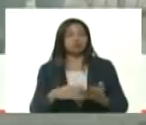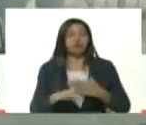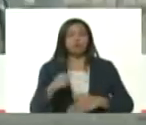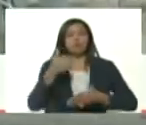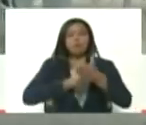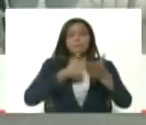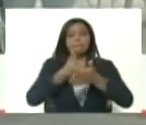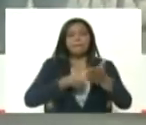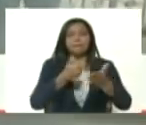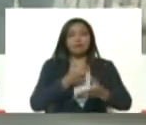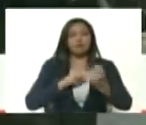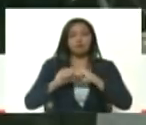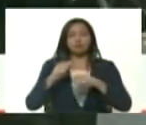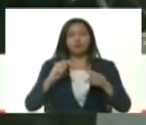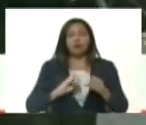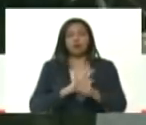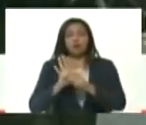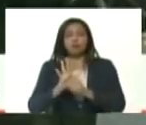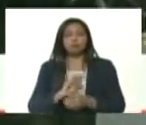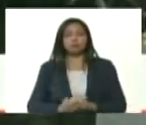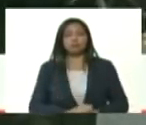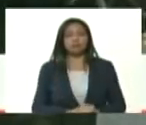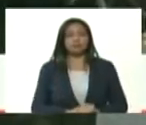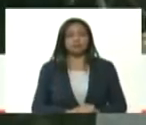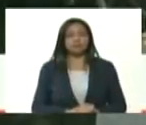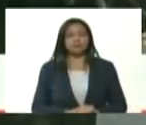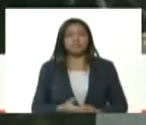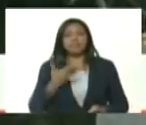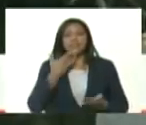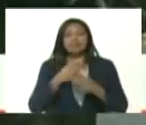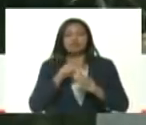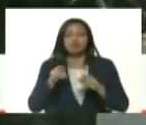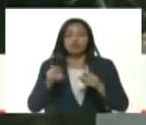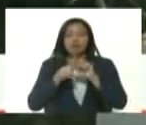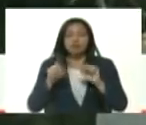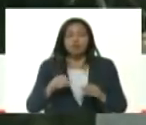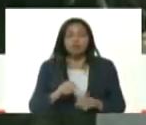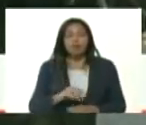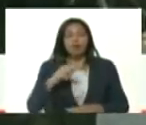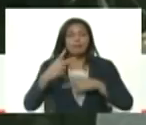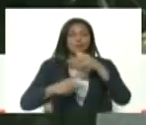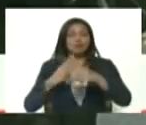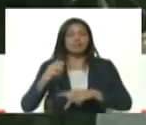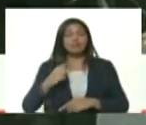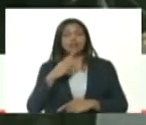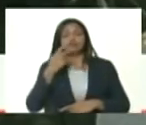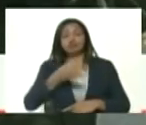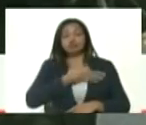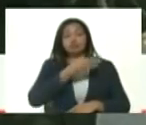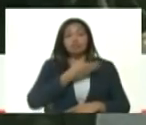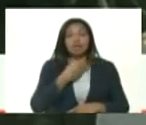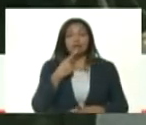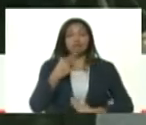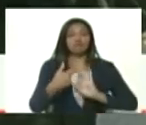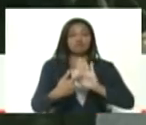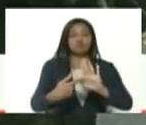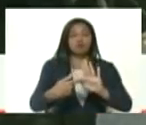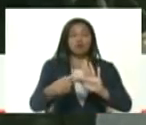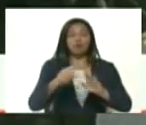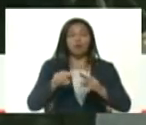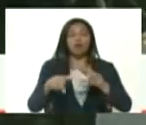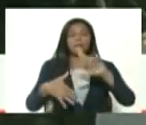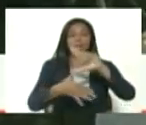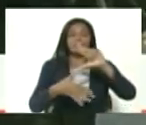batalla contra el COVID-19 y que gracias a usted y a sus políticas sociales, que ejemplo para América y